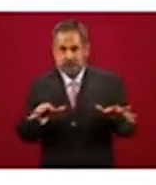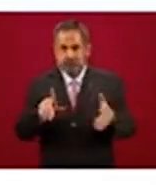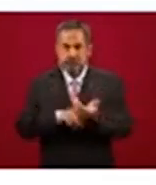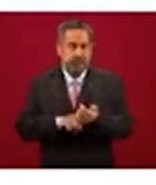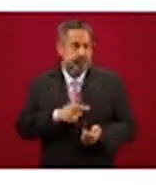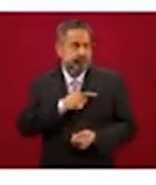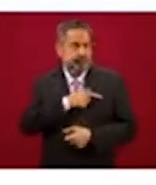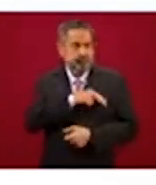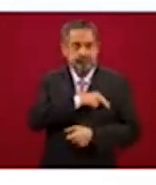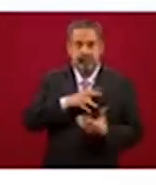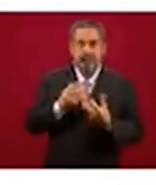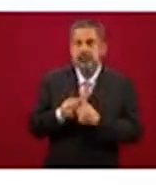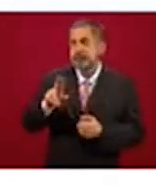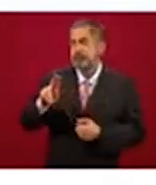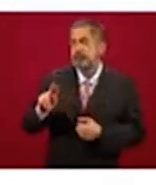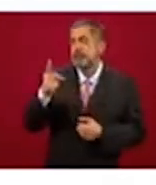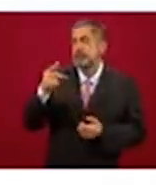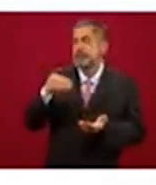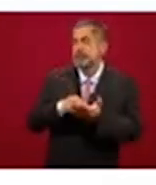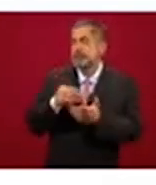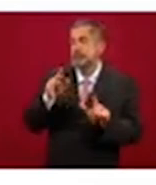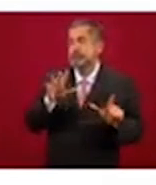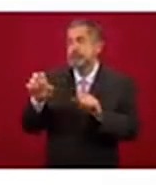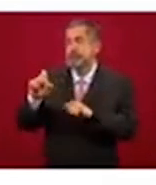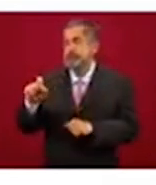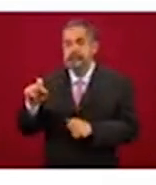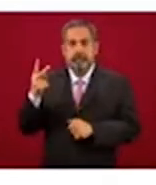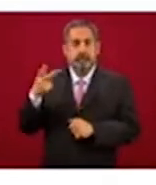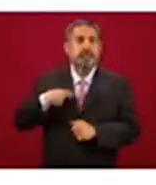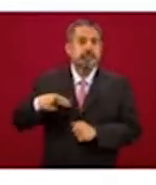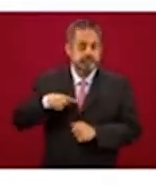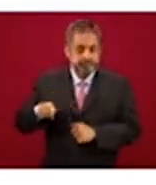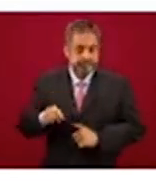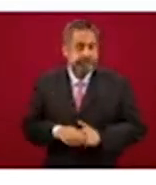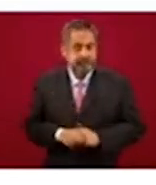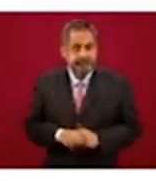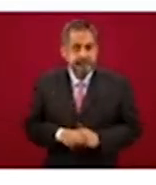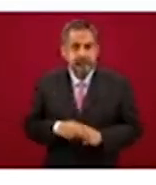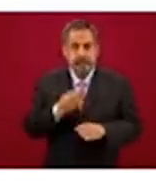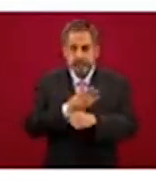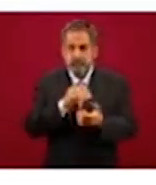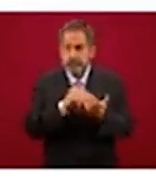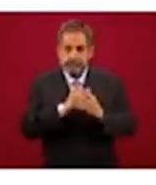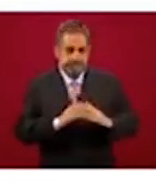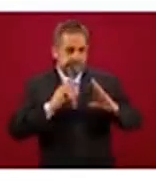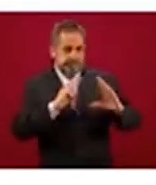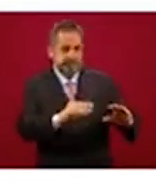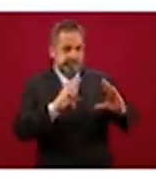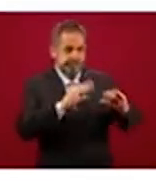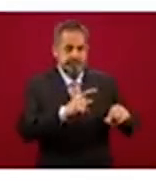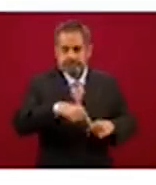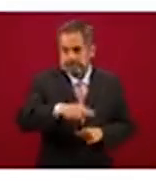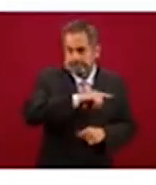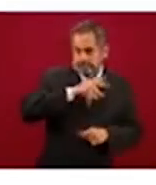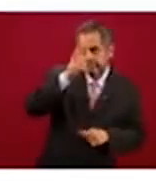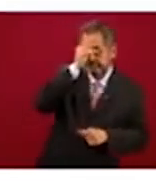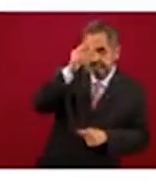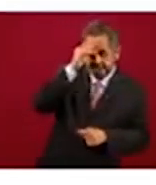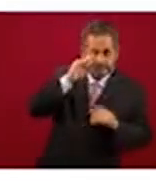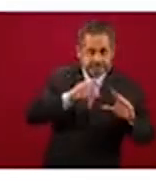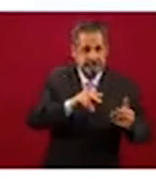81 1722 en adiestramiento y actualmente